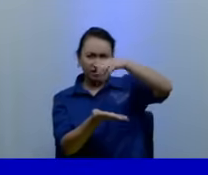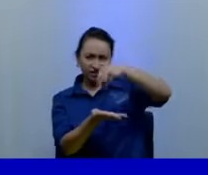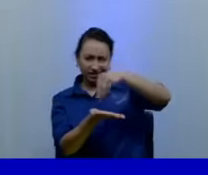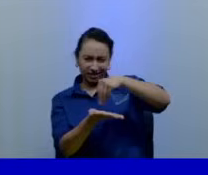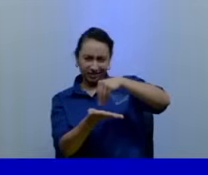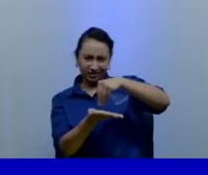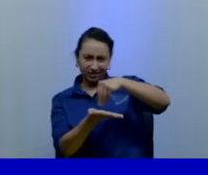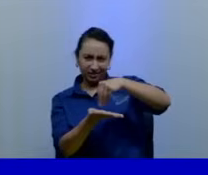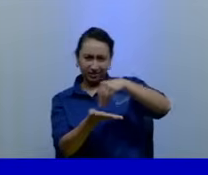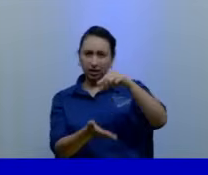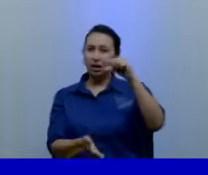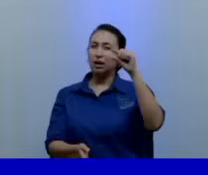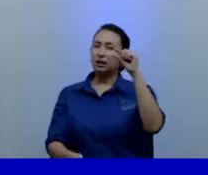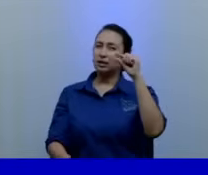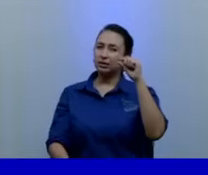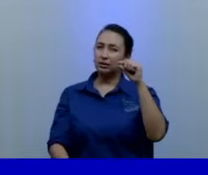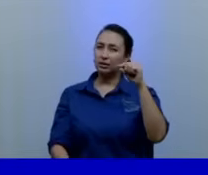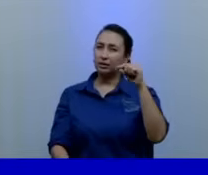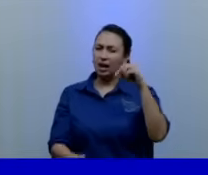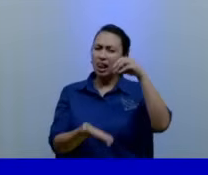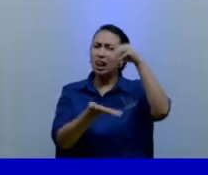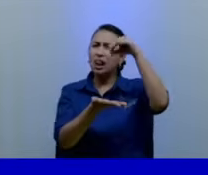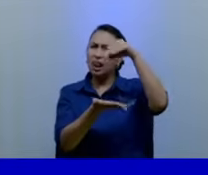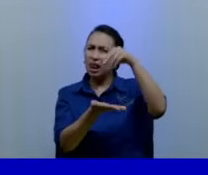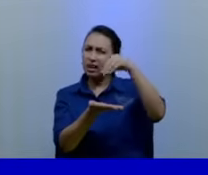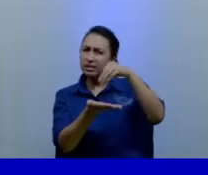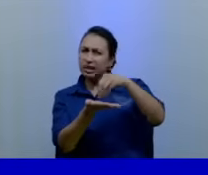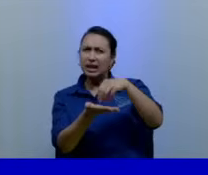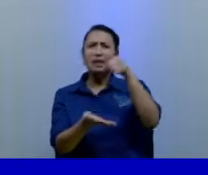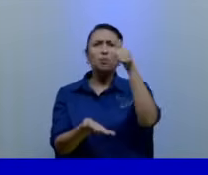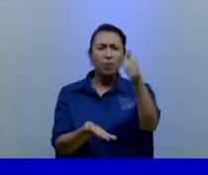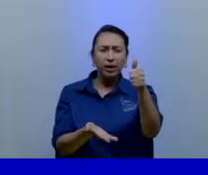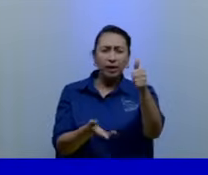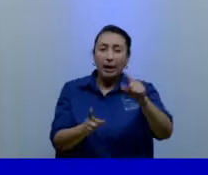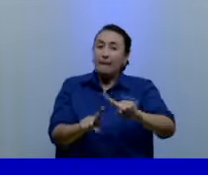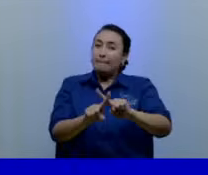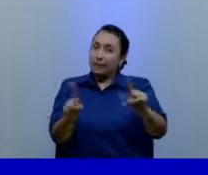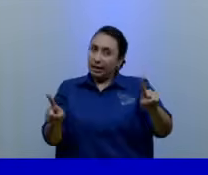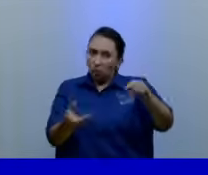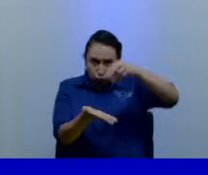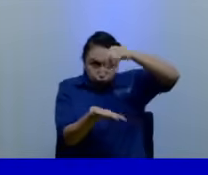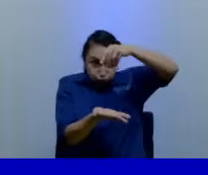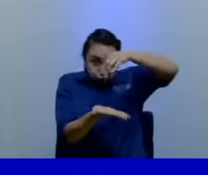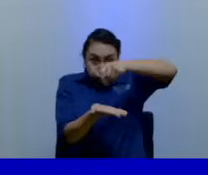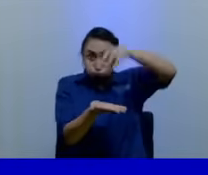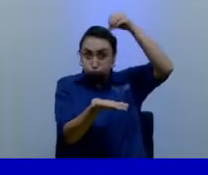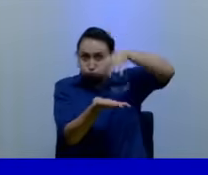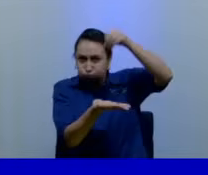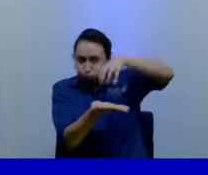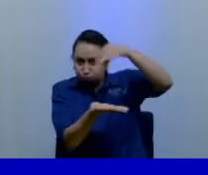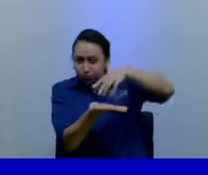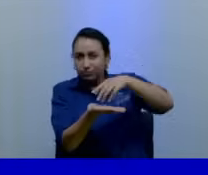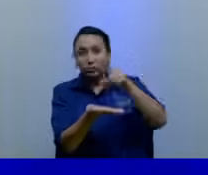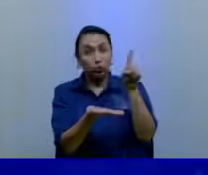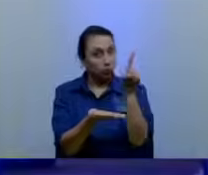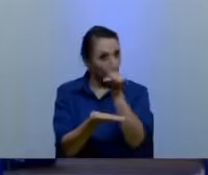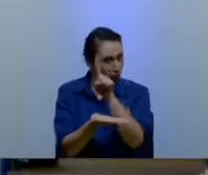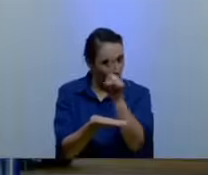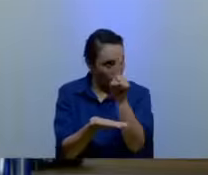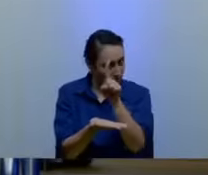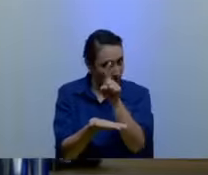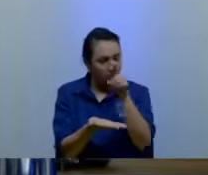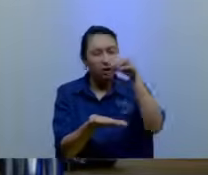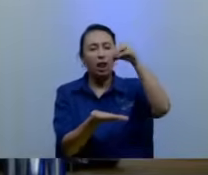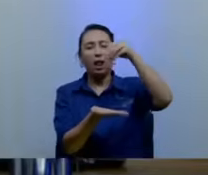es malo en lo espiritual. Porque hubo una mujer que se convirtió. Ah, vaya.